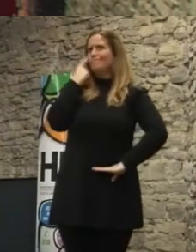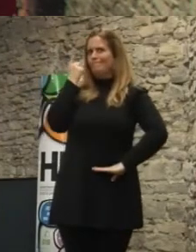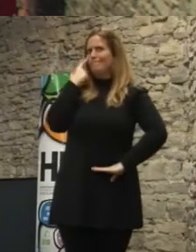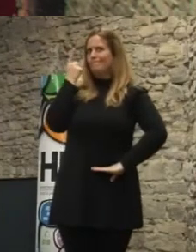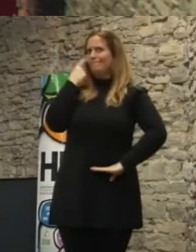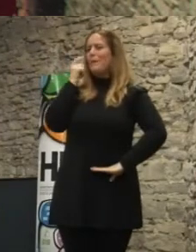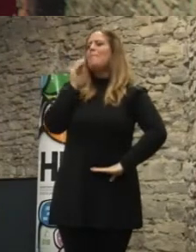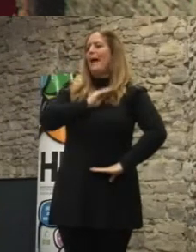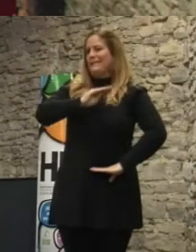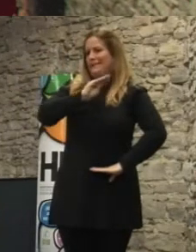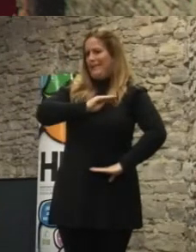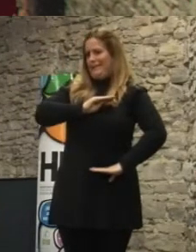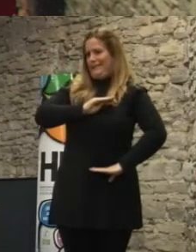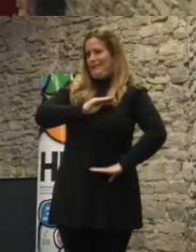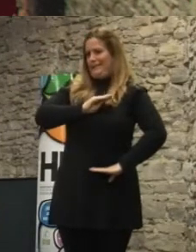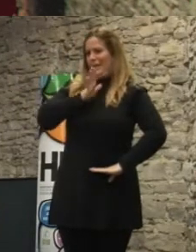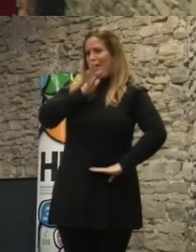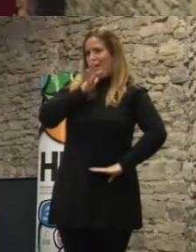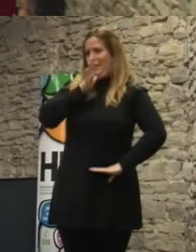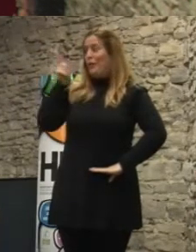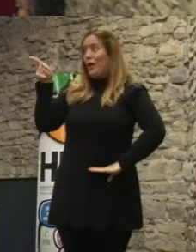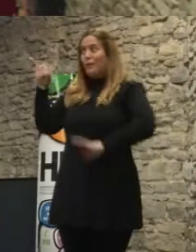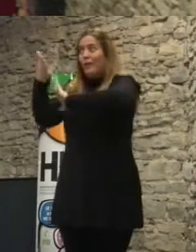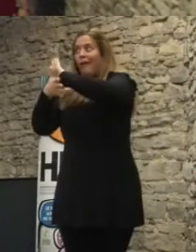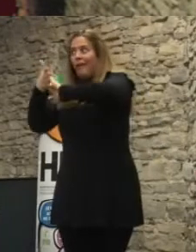refleja lo que estamos experimentando en las